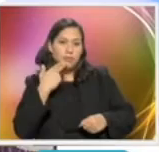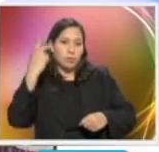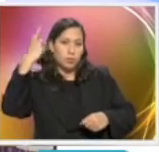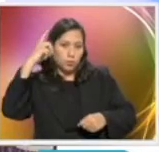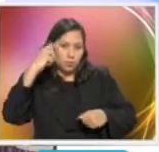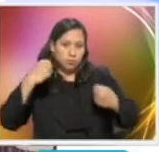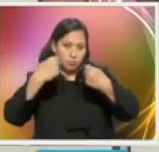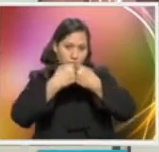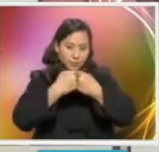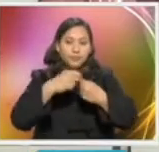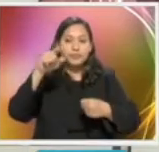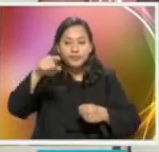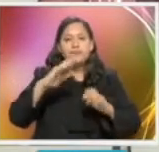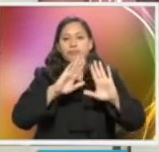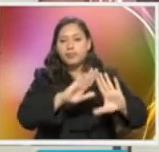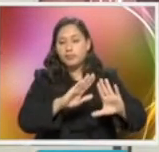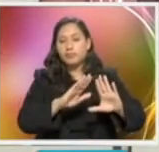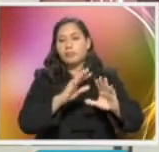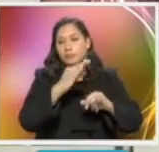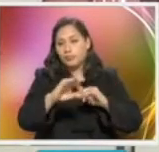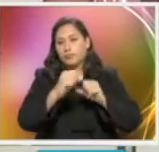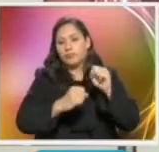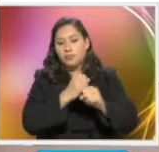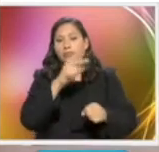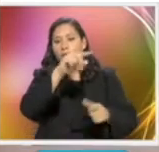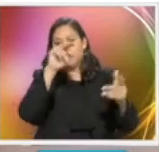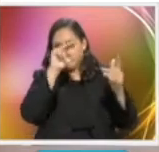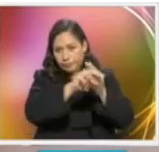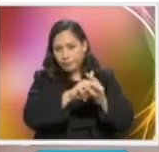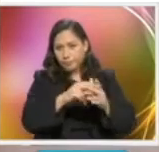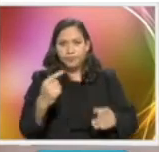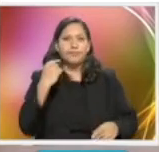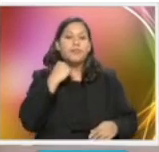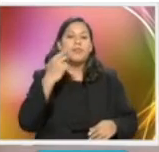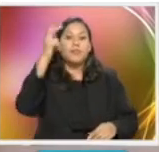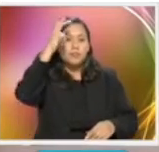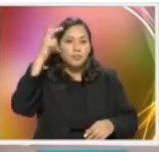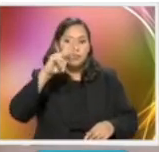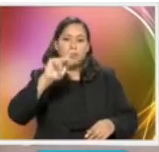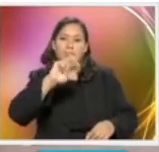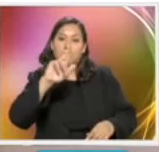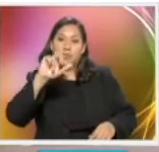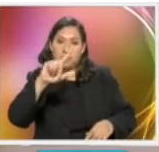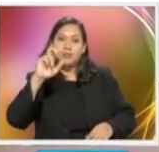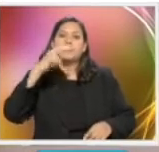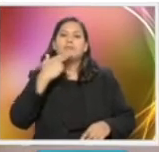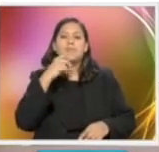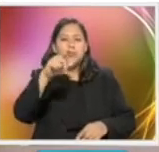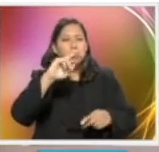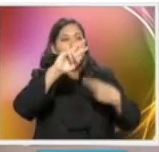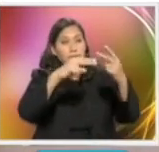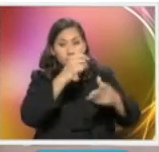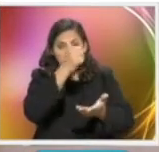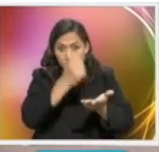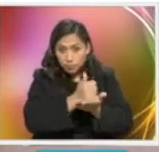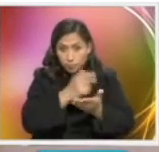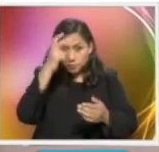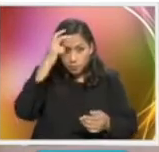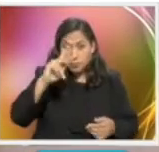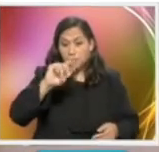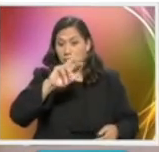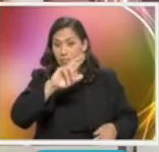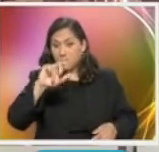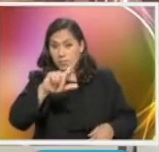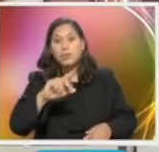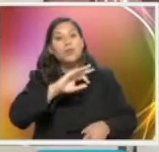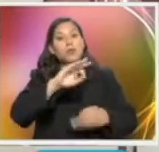donde va a vivir los últimos años y lo van a asesinar, en Hidalgo del Parral, Chihuahua. Si tú vas, por ejemplo, a esta ciudad de Hidalgo del Parral,